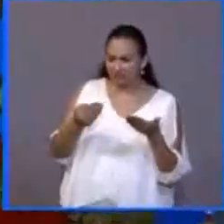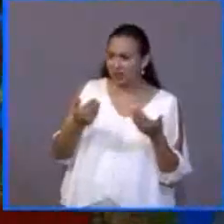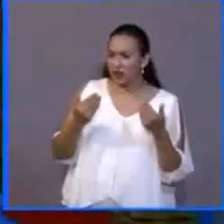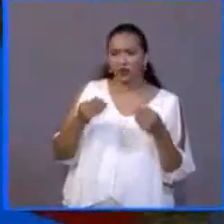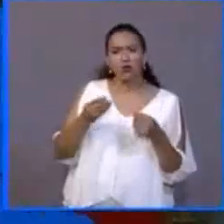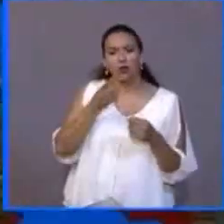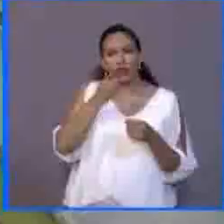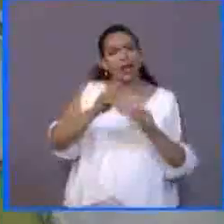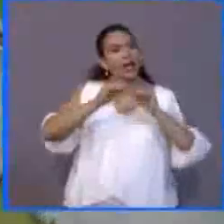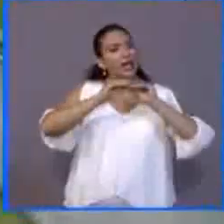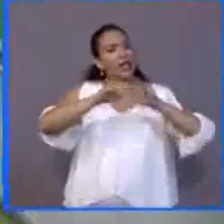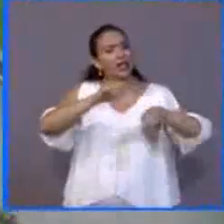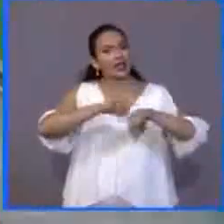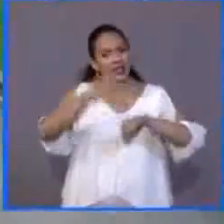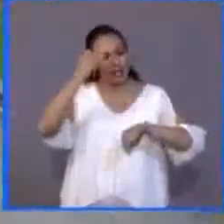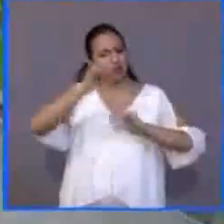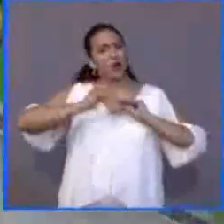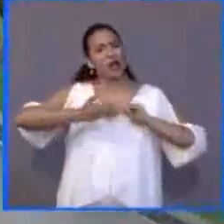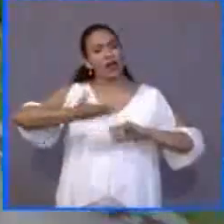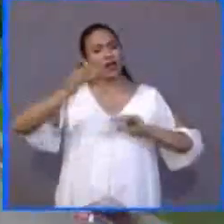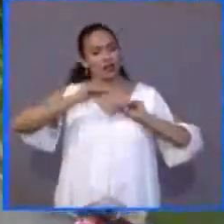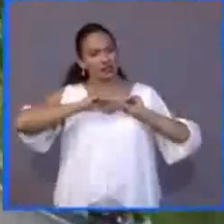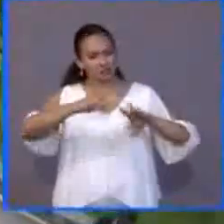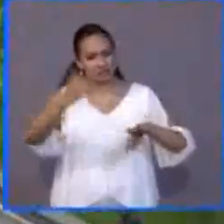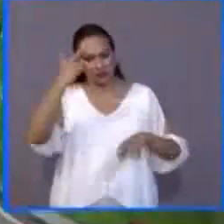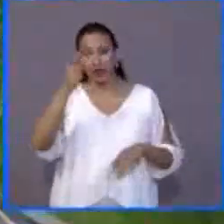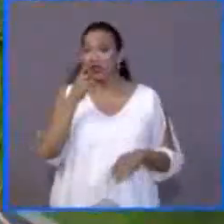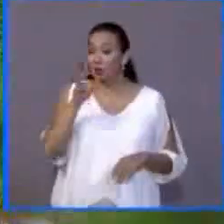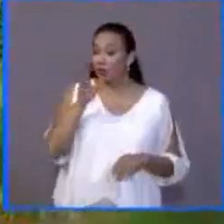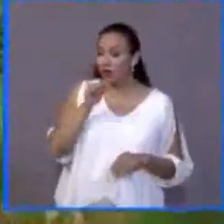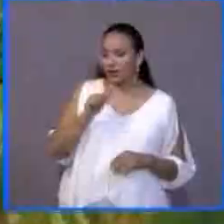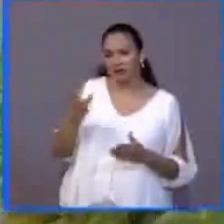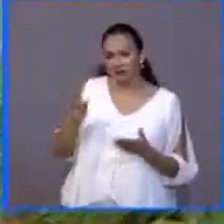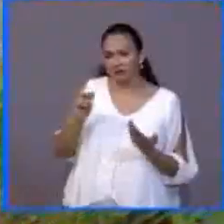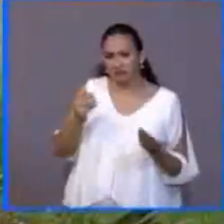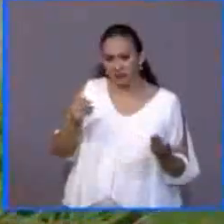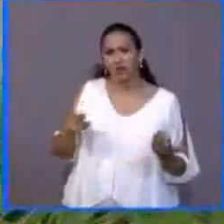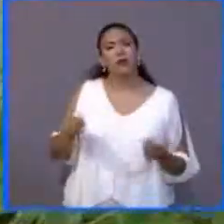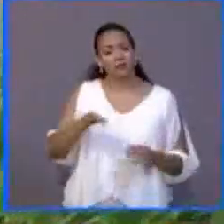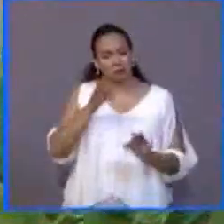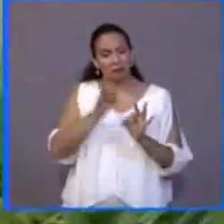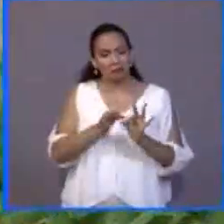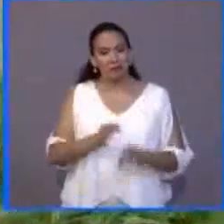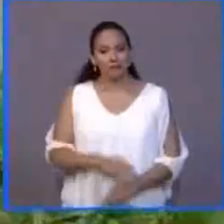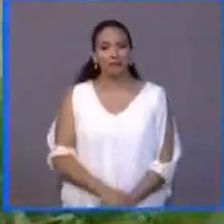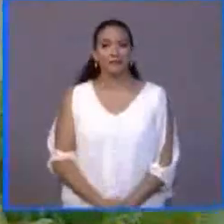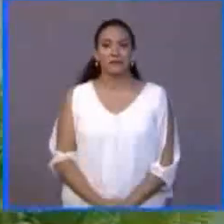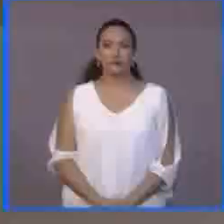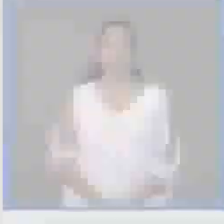actos anticipados de campaña que justificaran la negativa de registro de dicha candidatura.